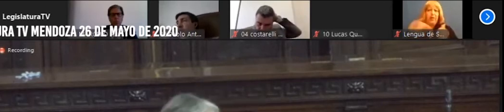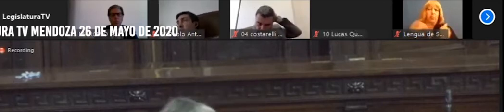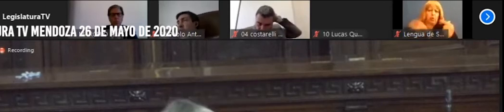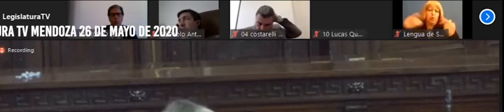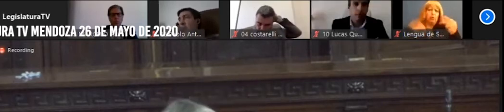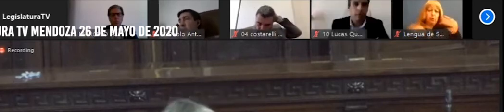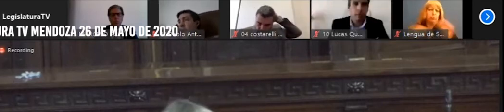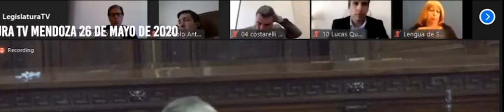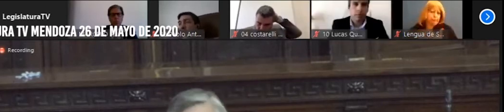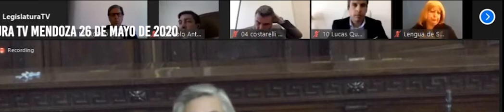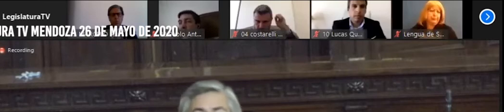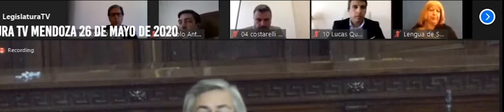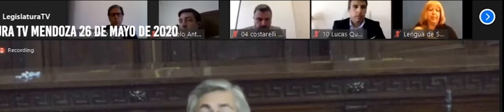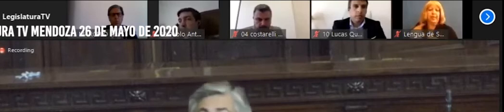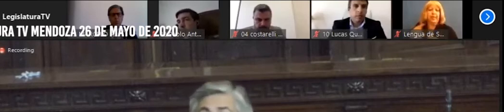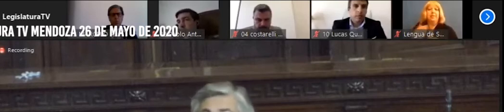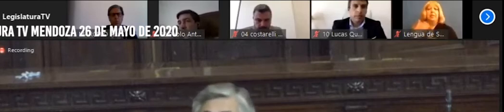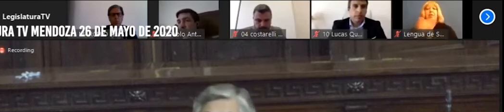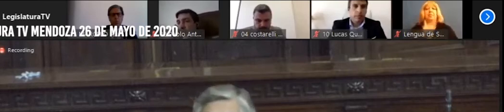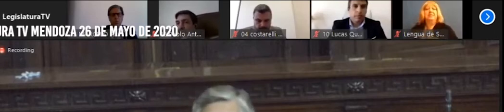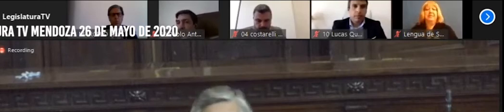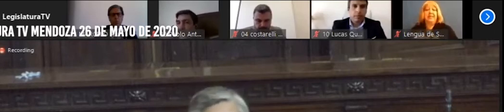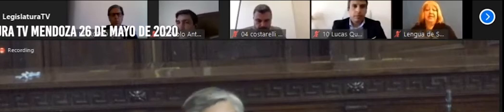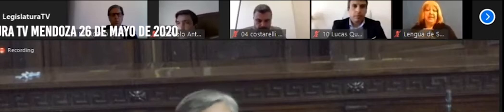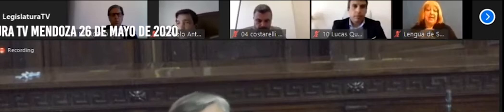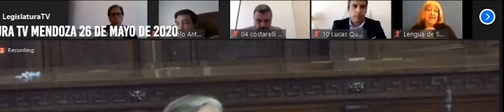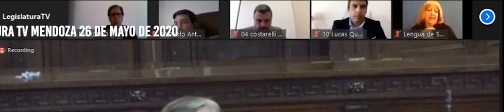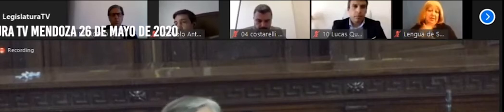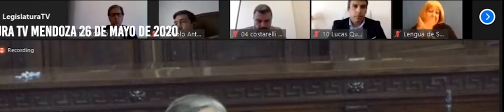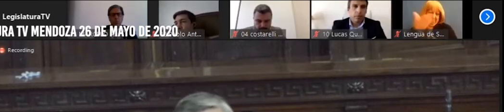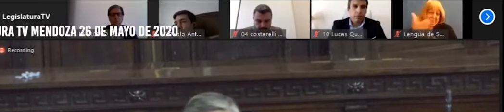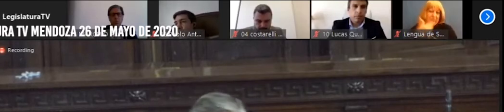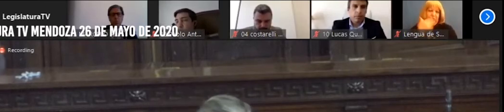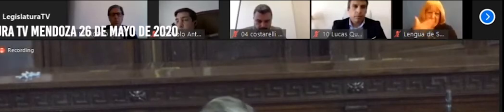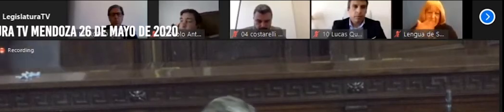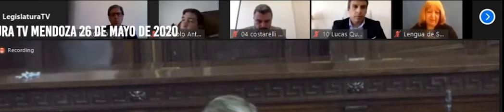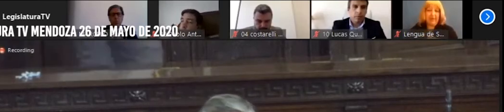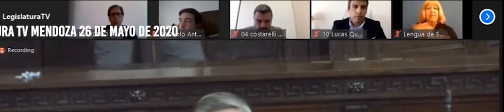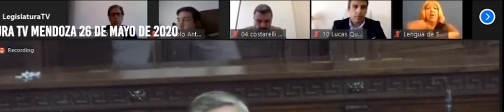señor presidente, usted no me va a dejar mentir. Lo fui a ver a usted. Había una licitación.